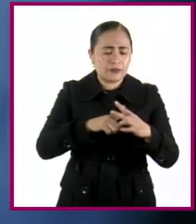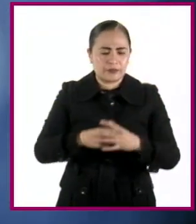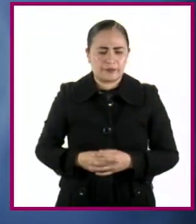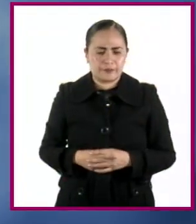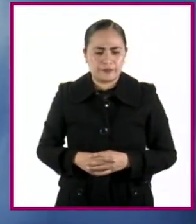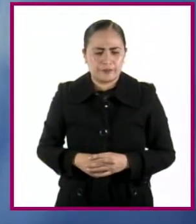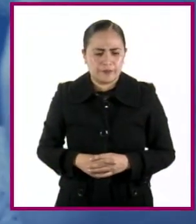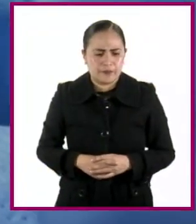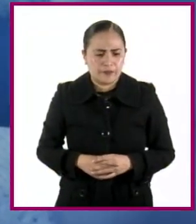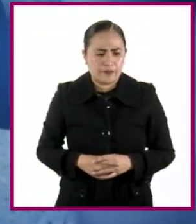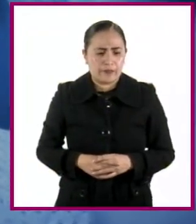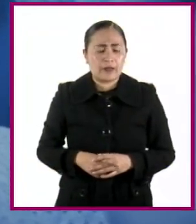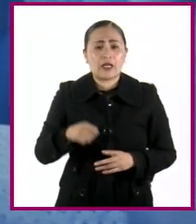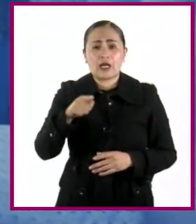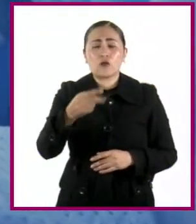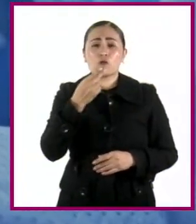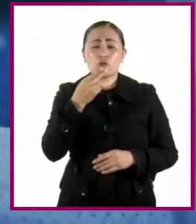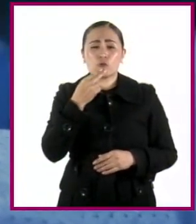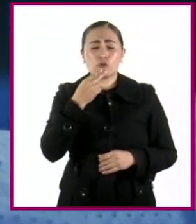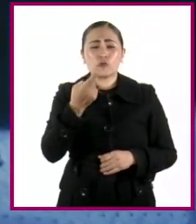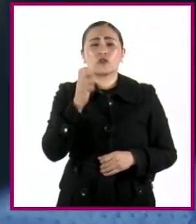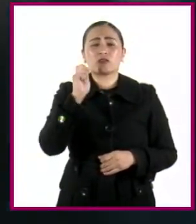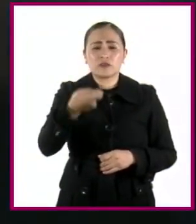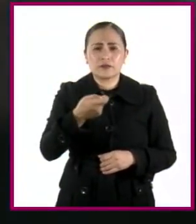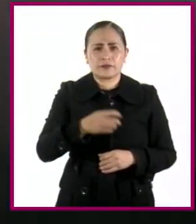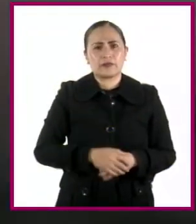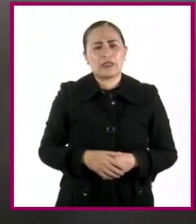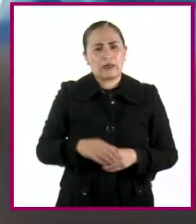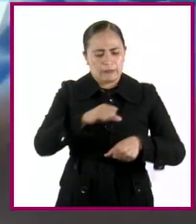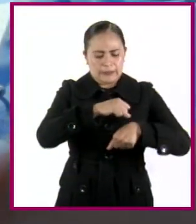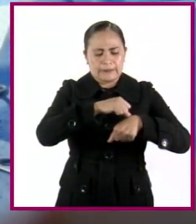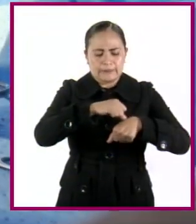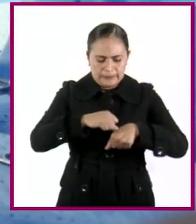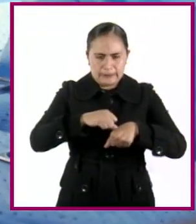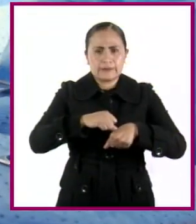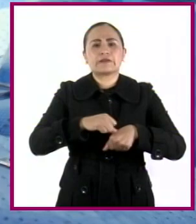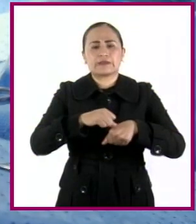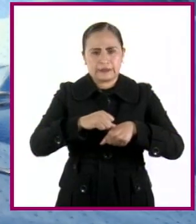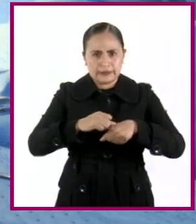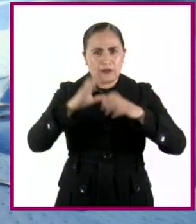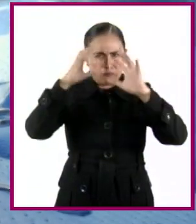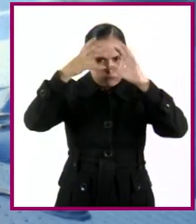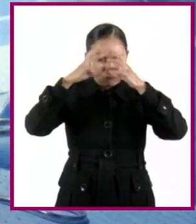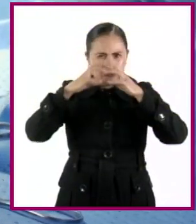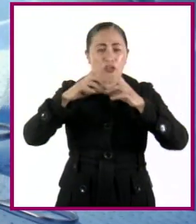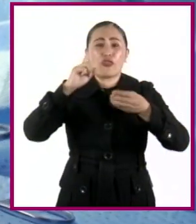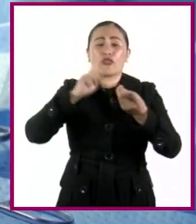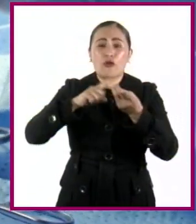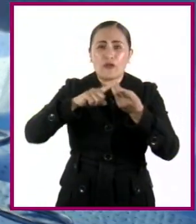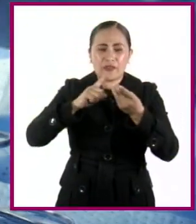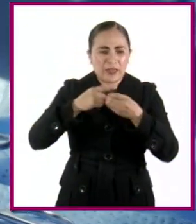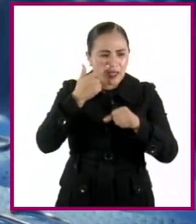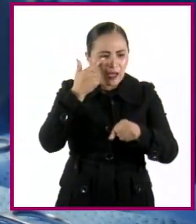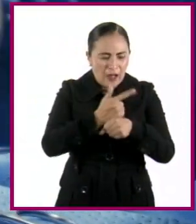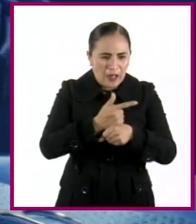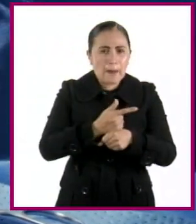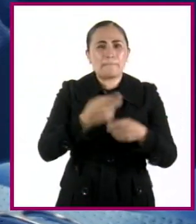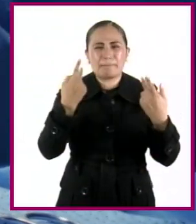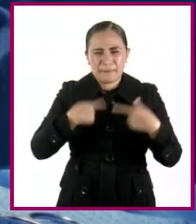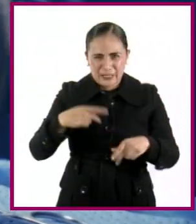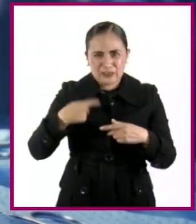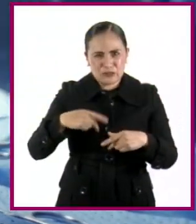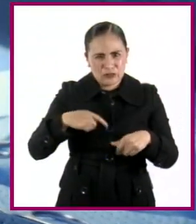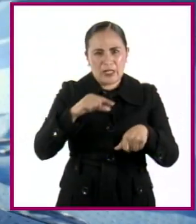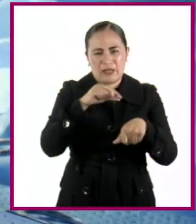La aplicación más inmediata de este modelo recae en la cirugía, ya que la localización del foco epiléptico permite que el